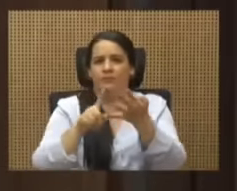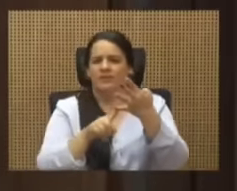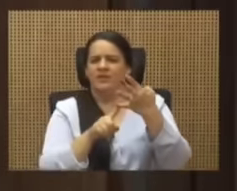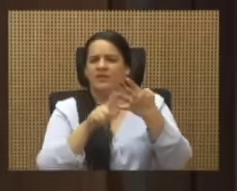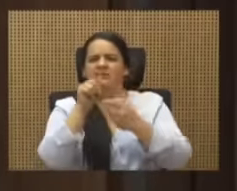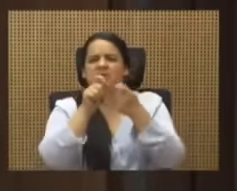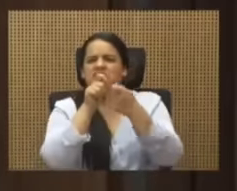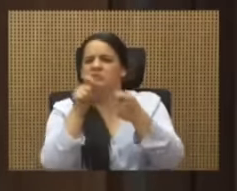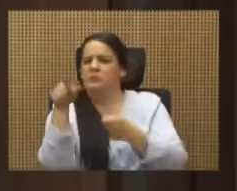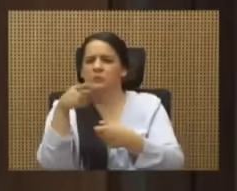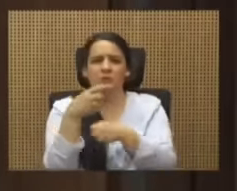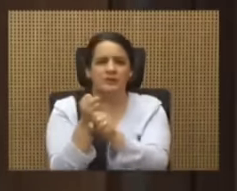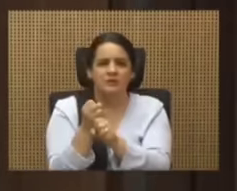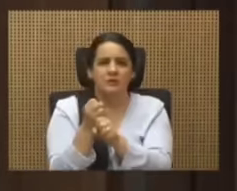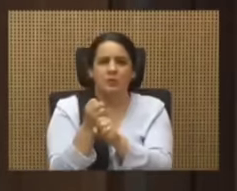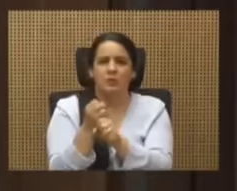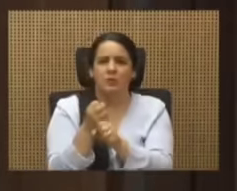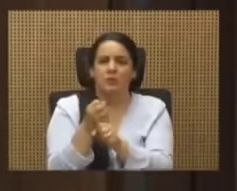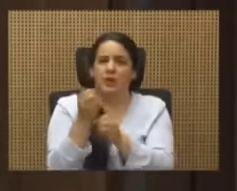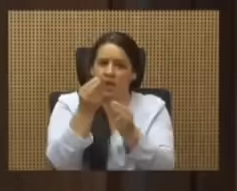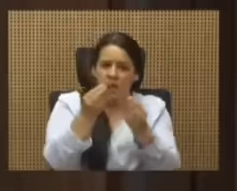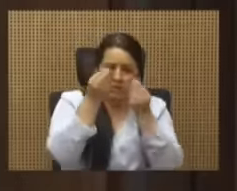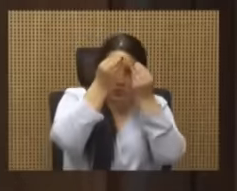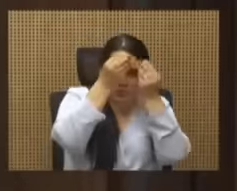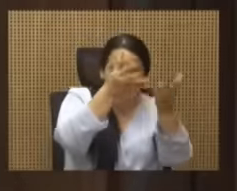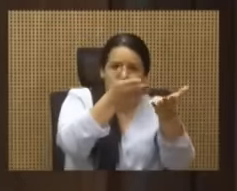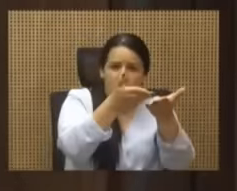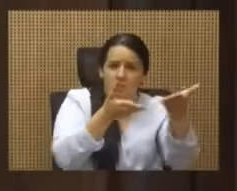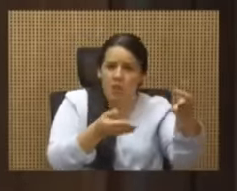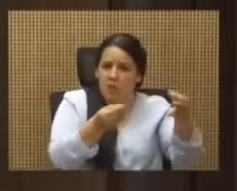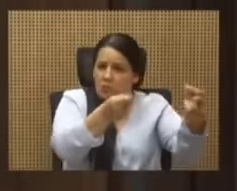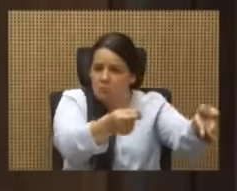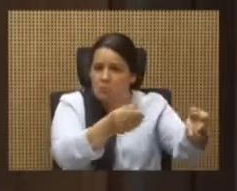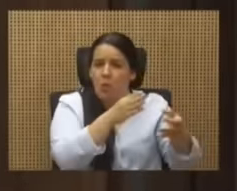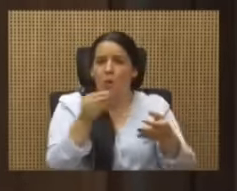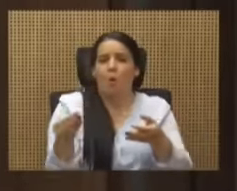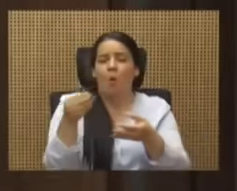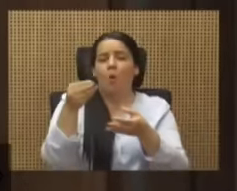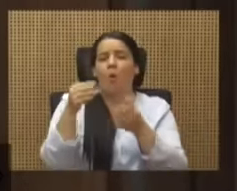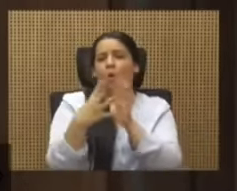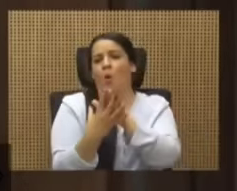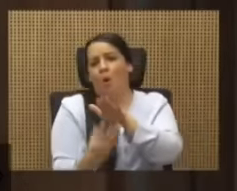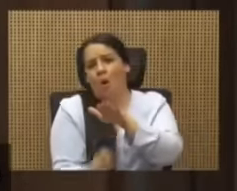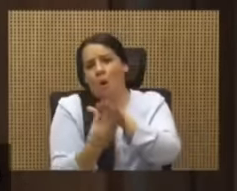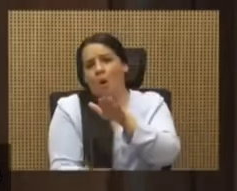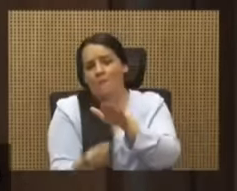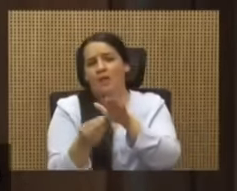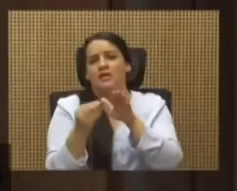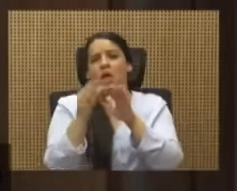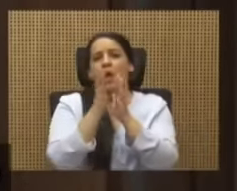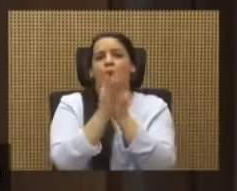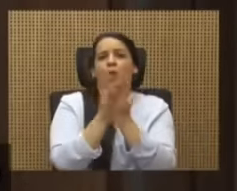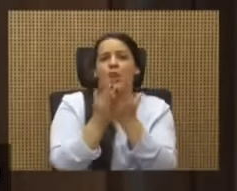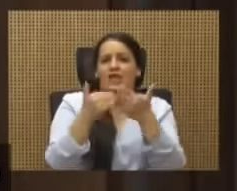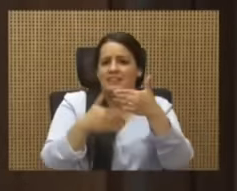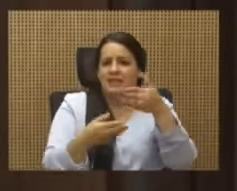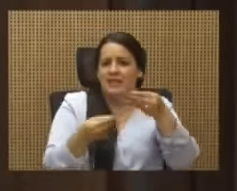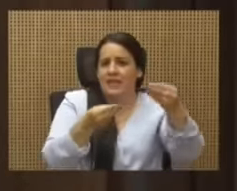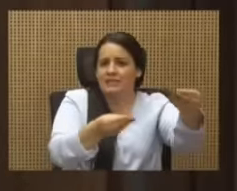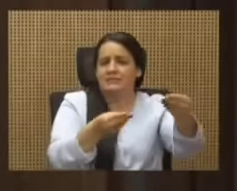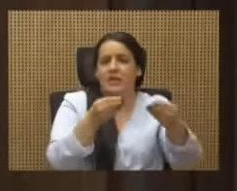hizo? ¿Entregó informes, copias de boletines, contenido en la página web, reportes de asesoría en